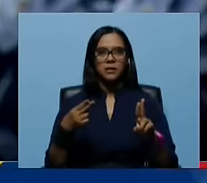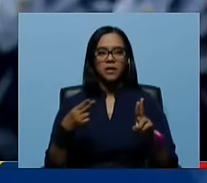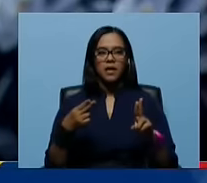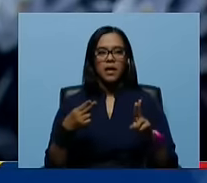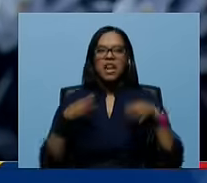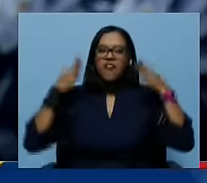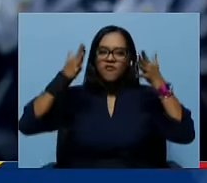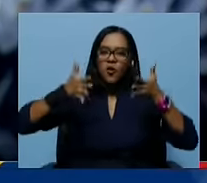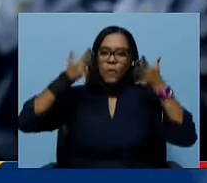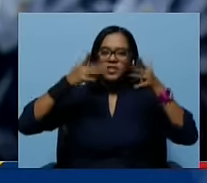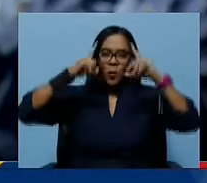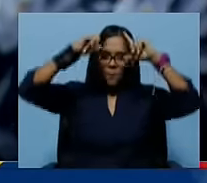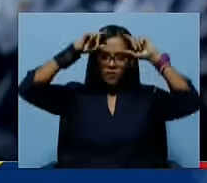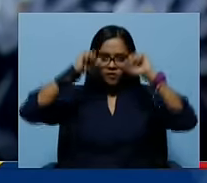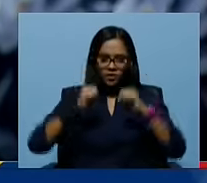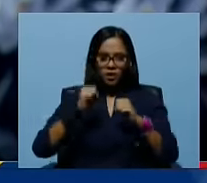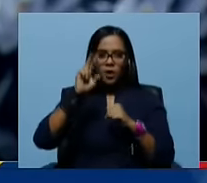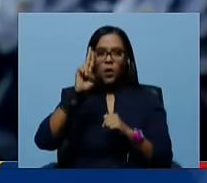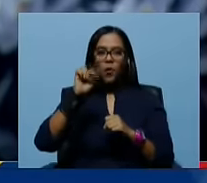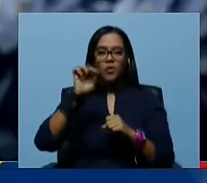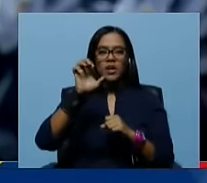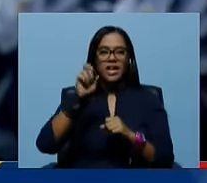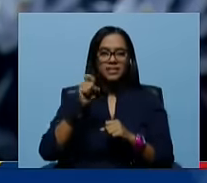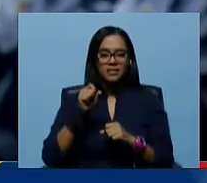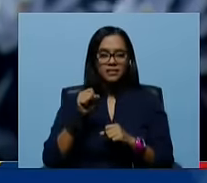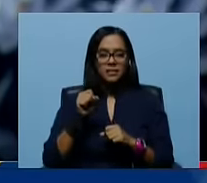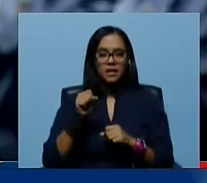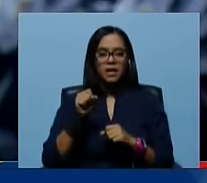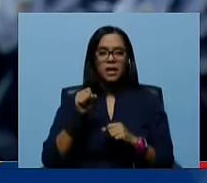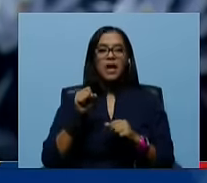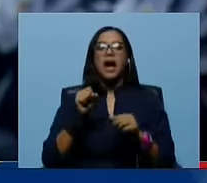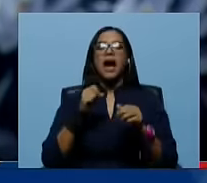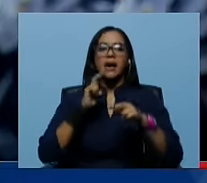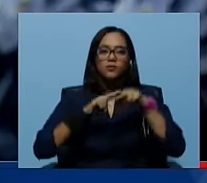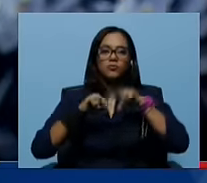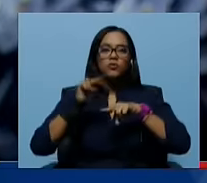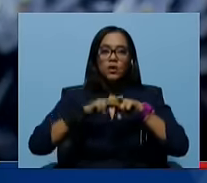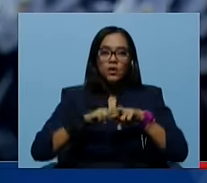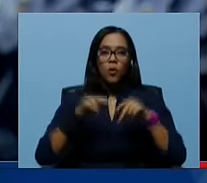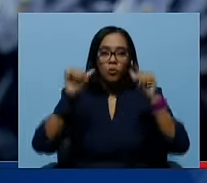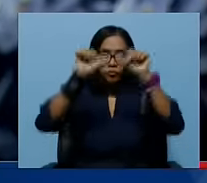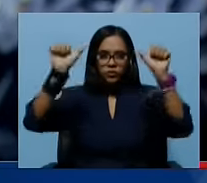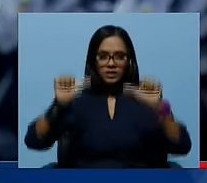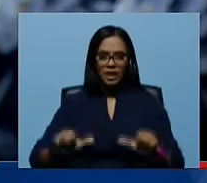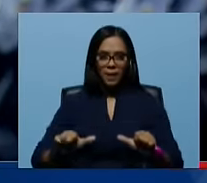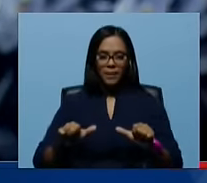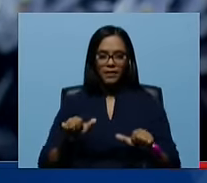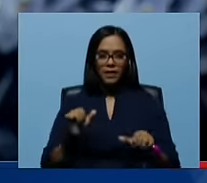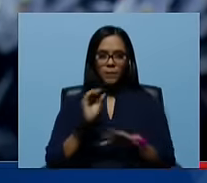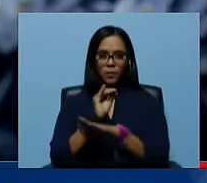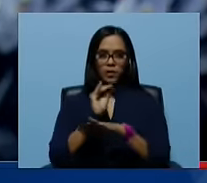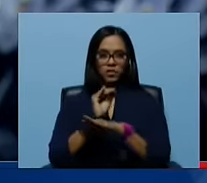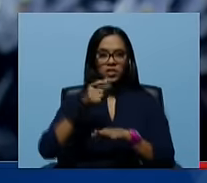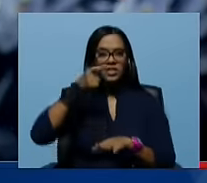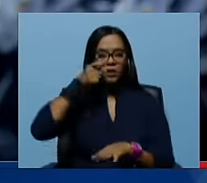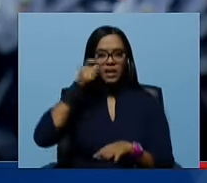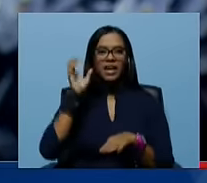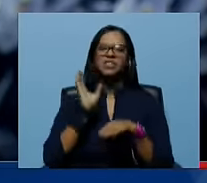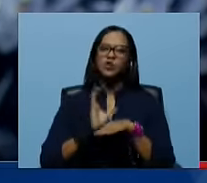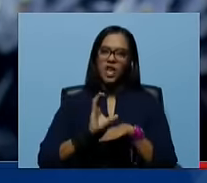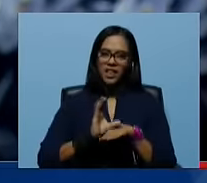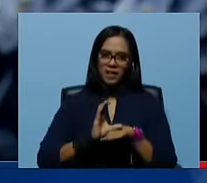formación profesional de la UNED, ha venido construyendo un sistema de protección y seguridad